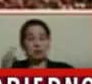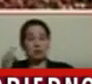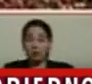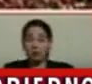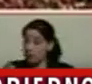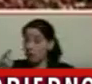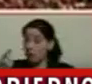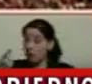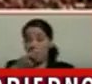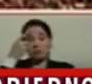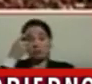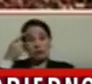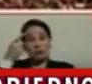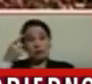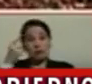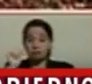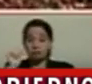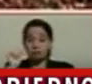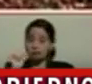Yo juré a ustedes